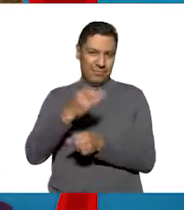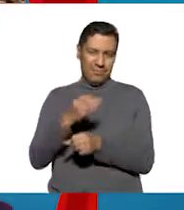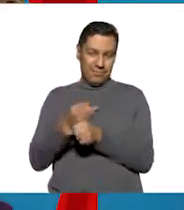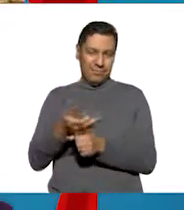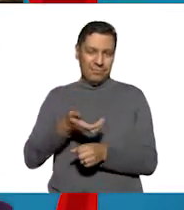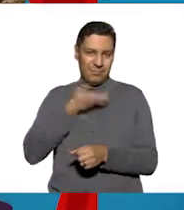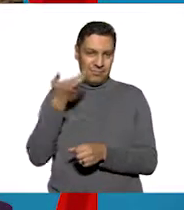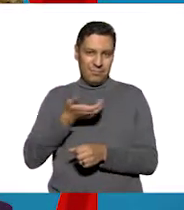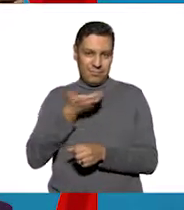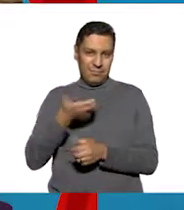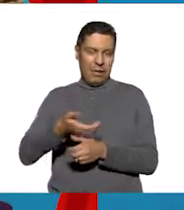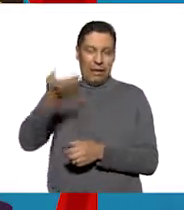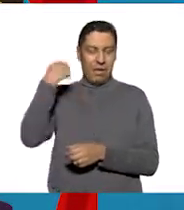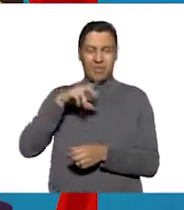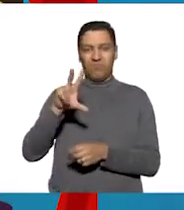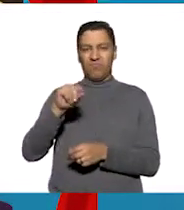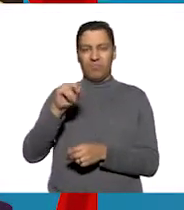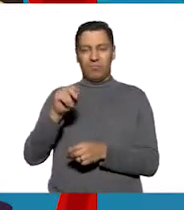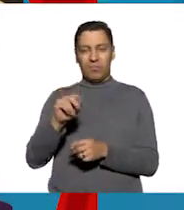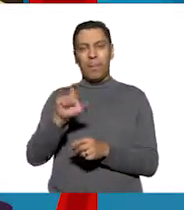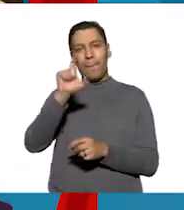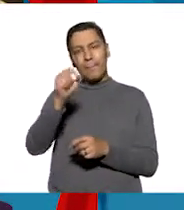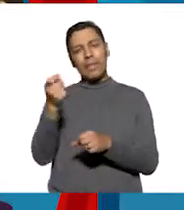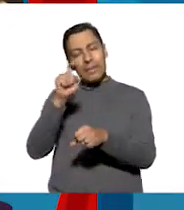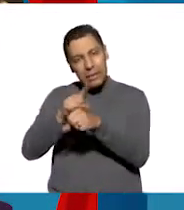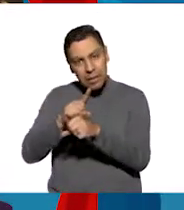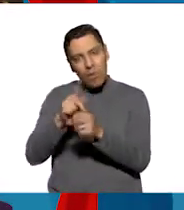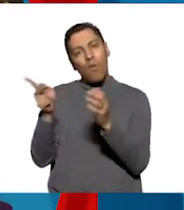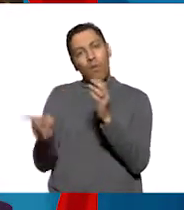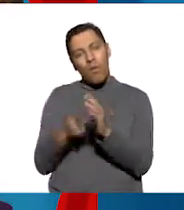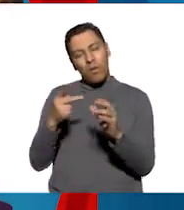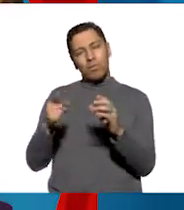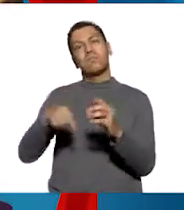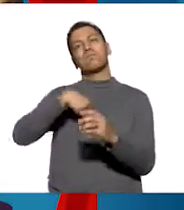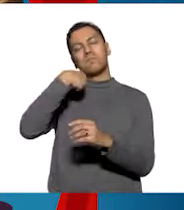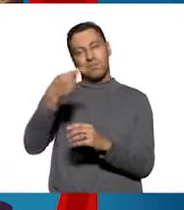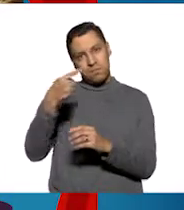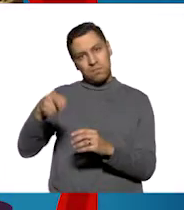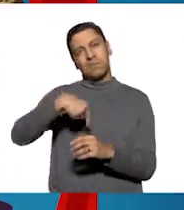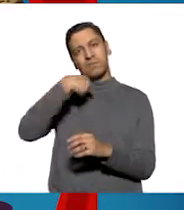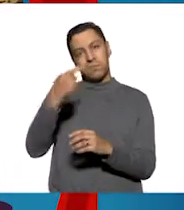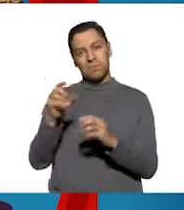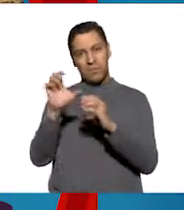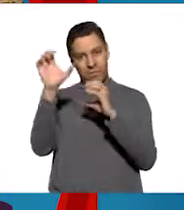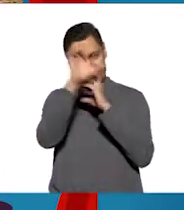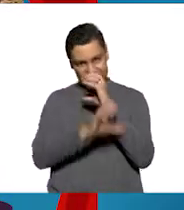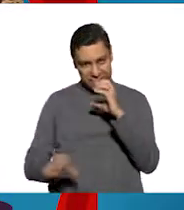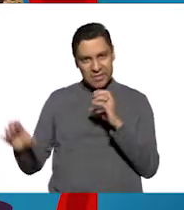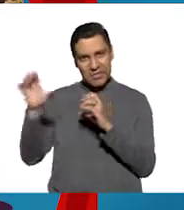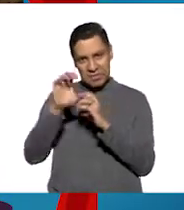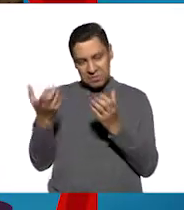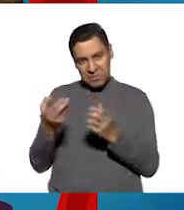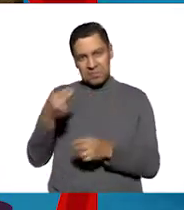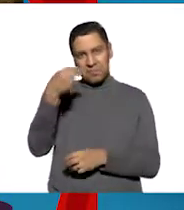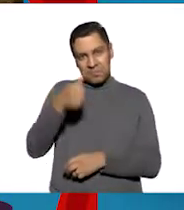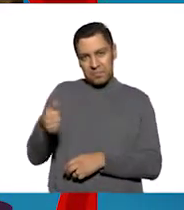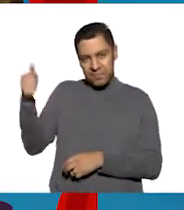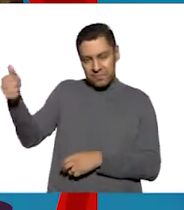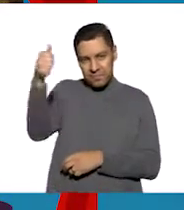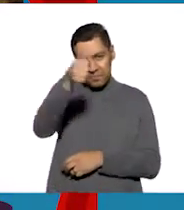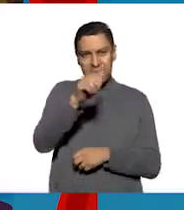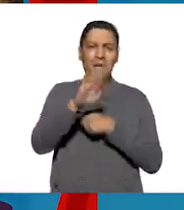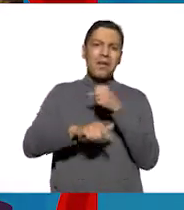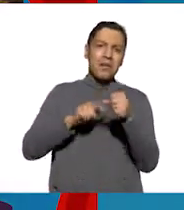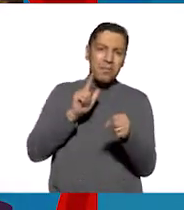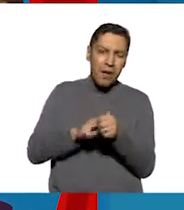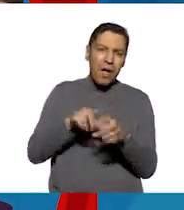era de 20 días y volvía a empezar. Cada uno de estos días recibía un nombre específico que podía corresponder a un animal